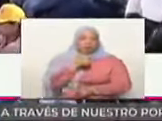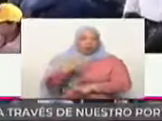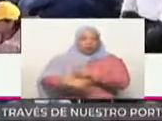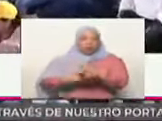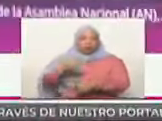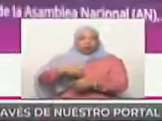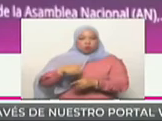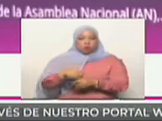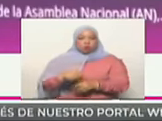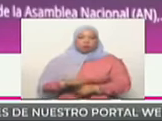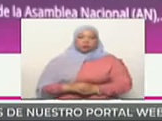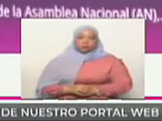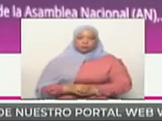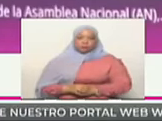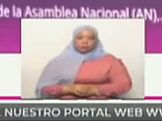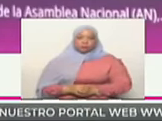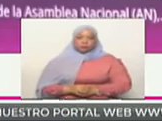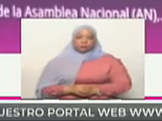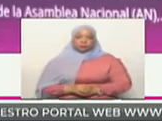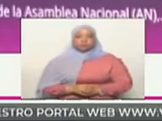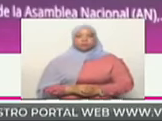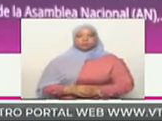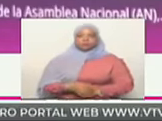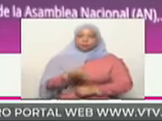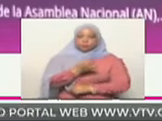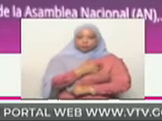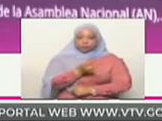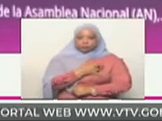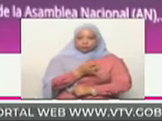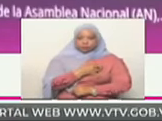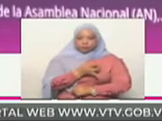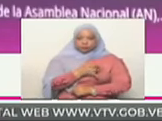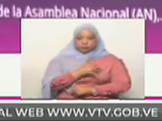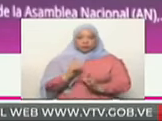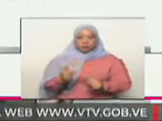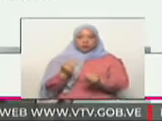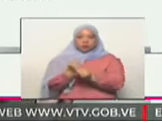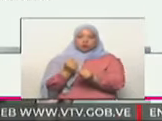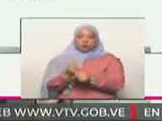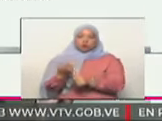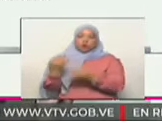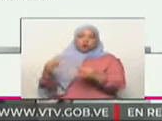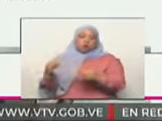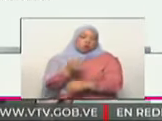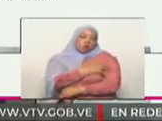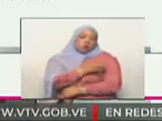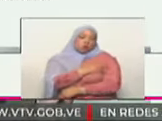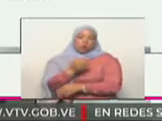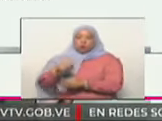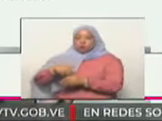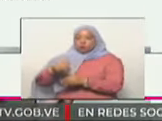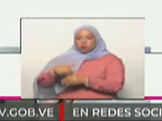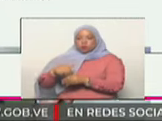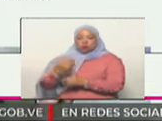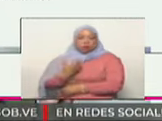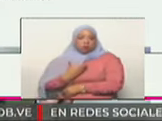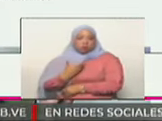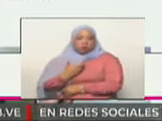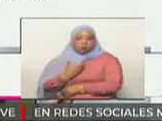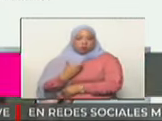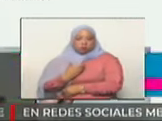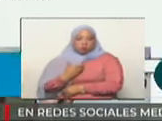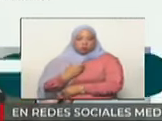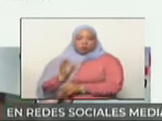de Chile. Lo dice este titular del país, Chile se inclina por la derecha tradicional en las votaciones de alcaldes, la antesala de